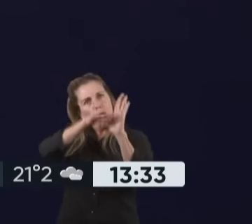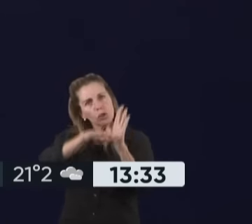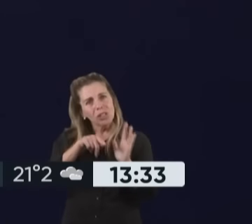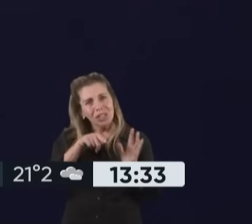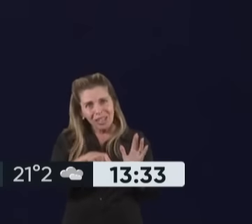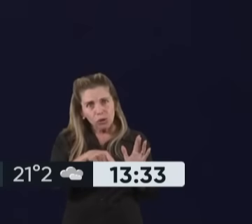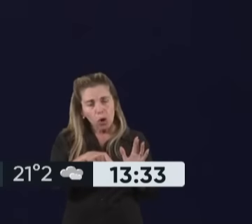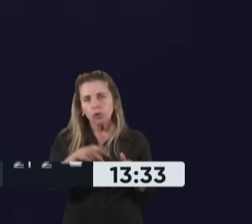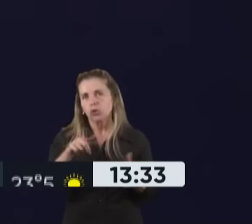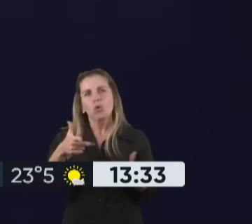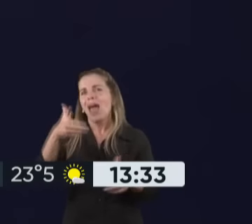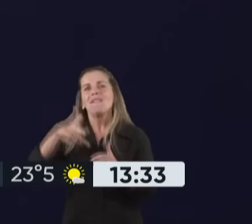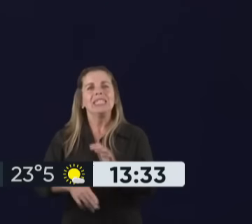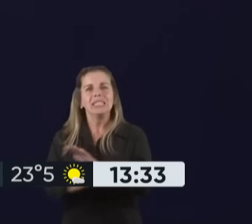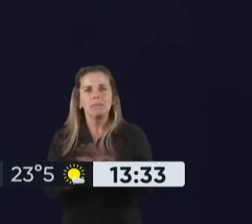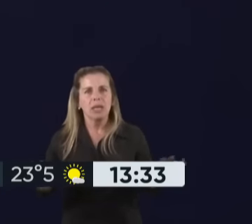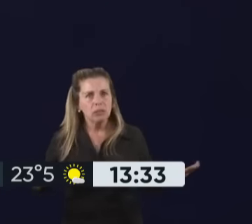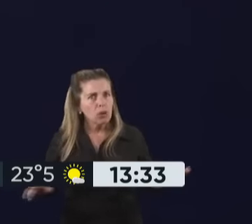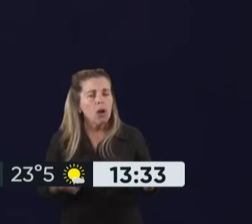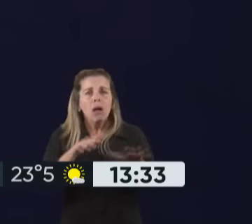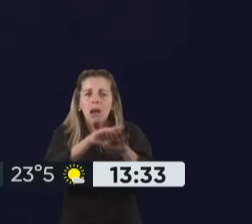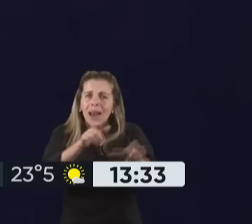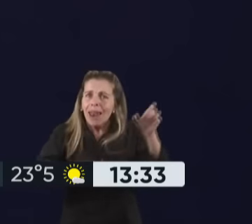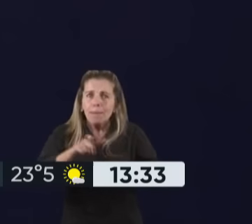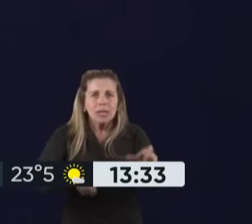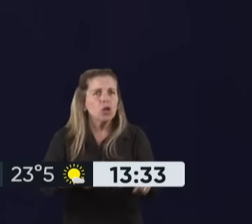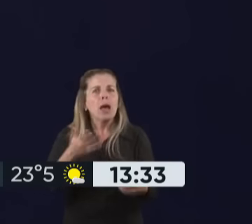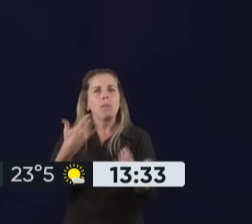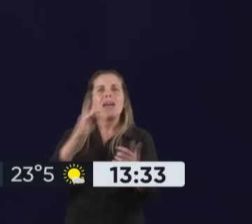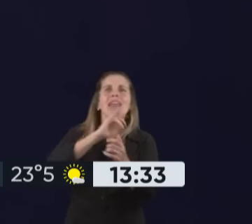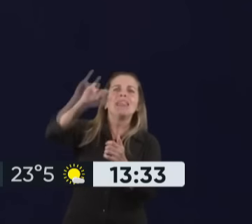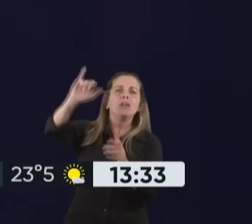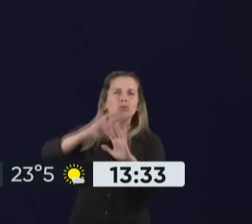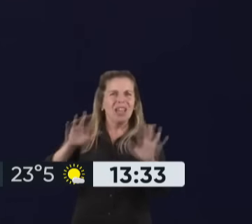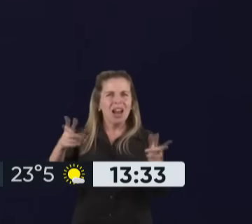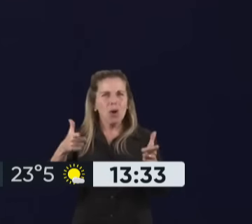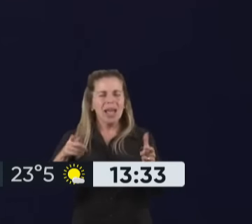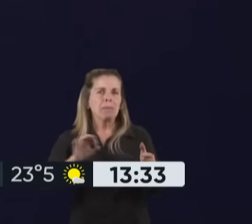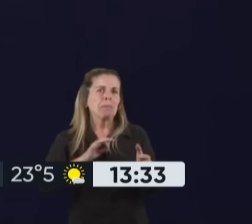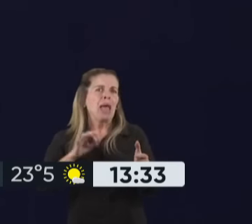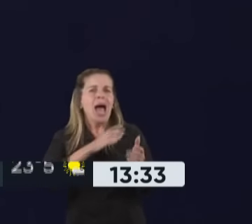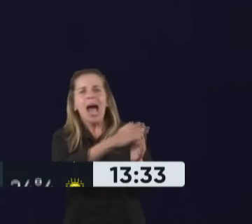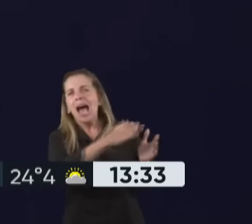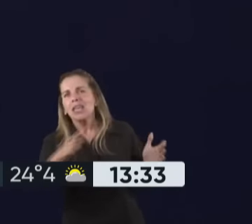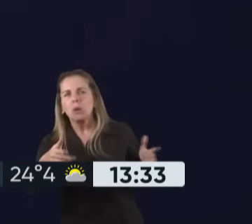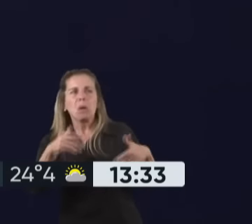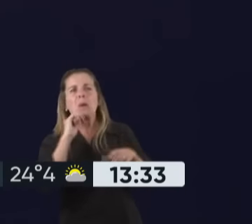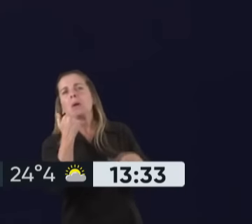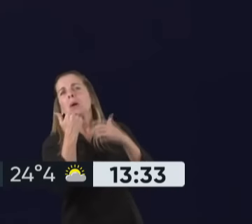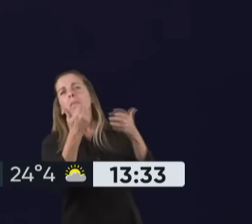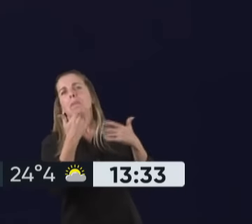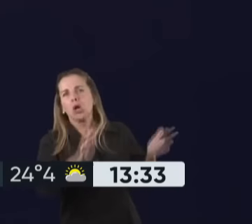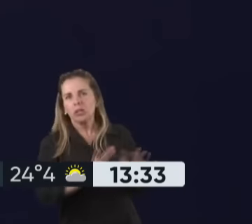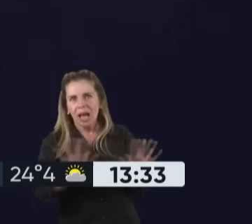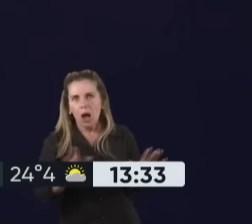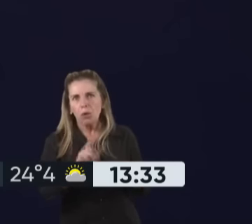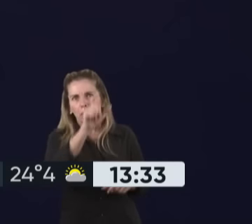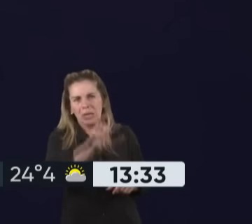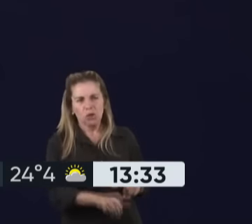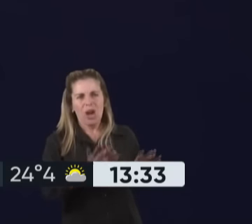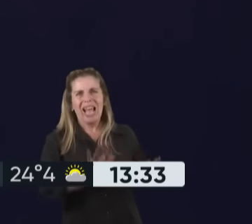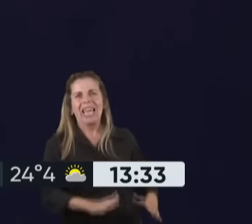son imprescriptibles. Las hiciste, no es que a los 10 años te quedaste en tu casa tranquilo,